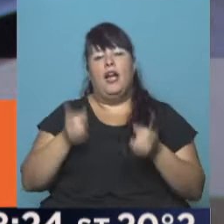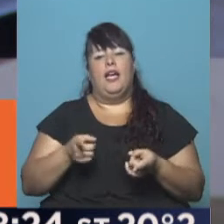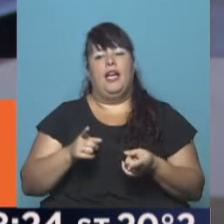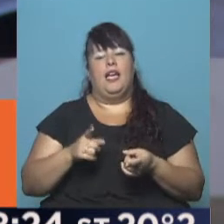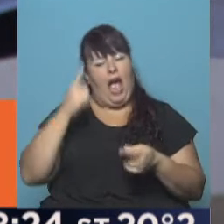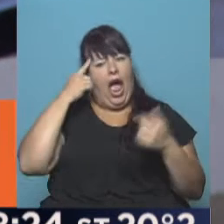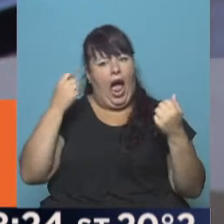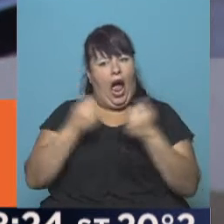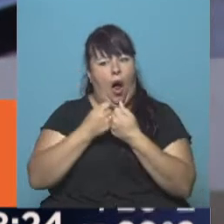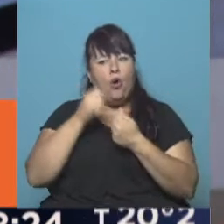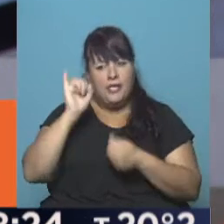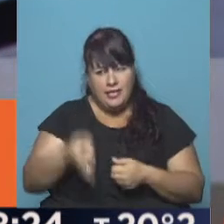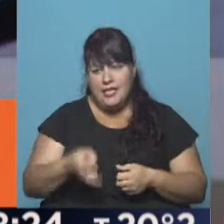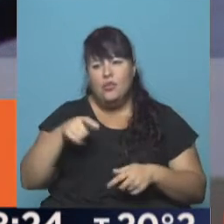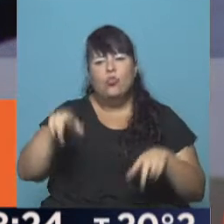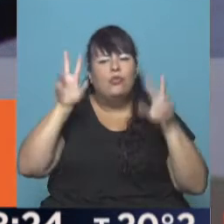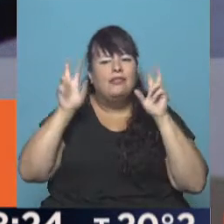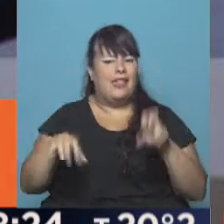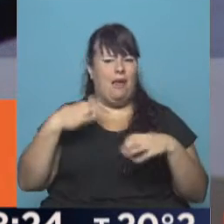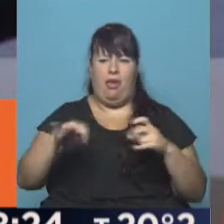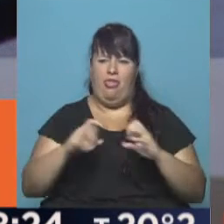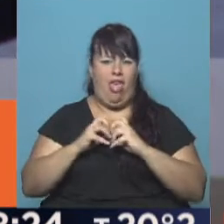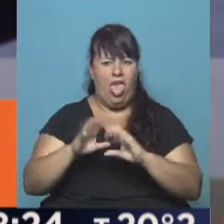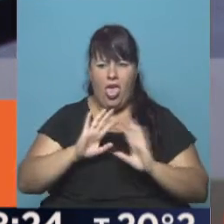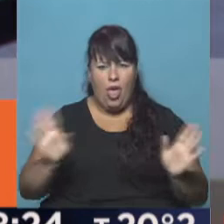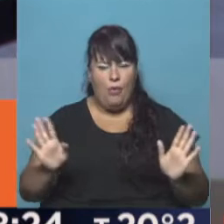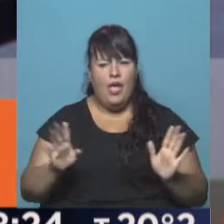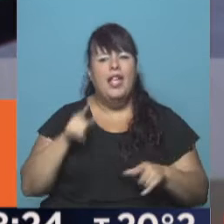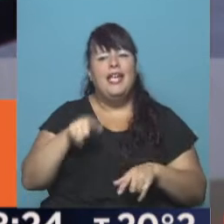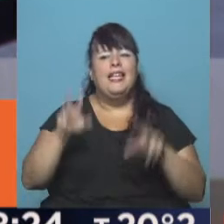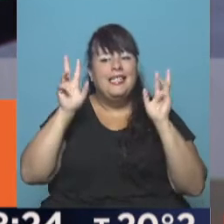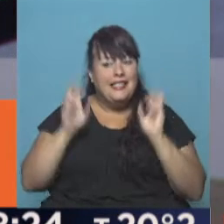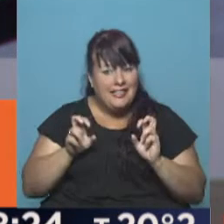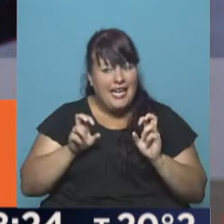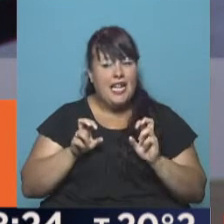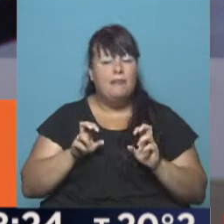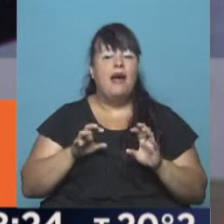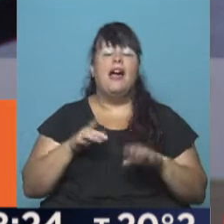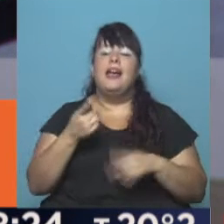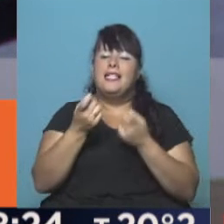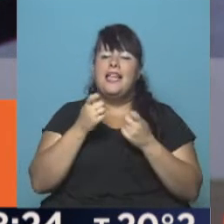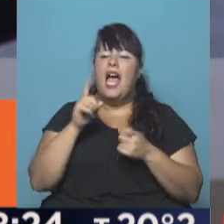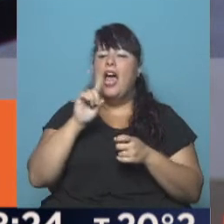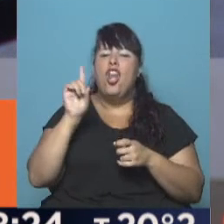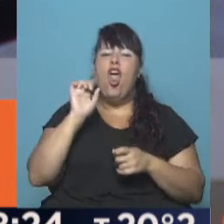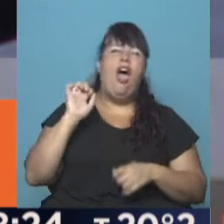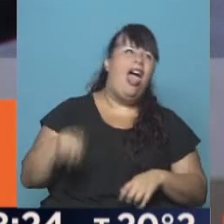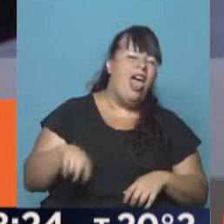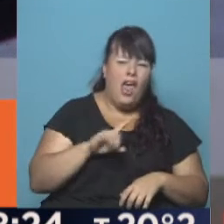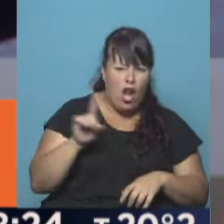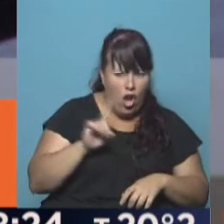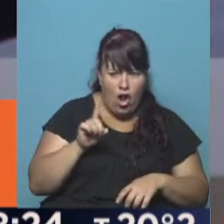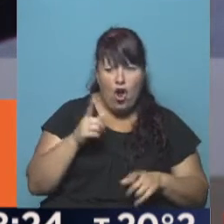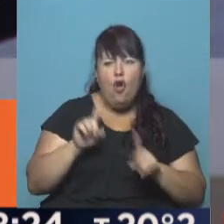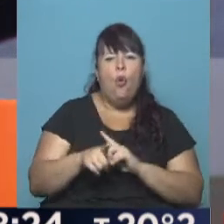coinciden en que es un tema a tratar y es un tema que meritúa no mirar al costado con